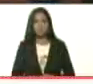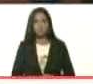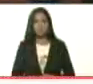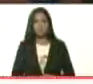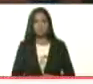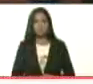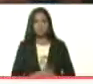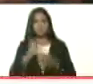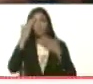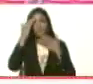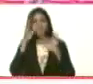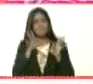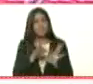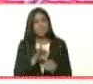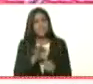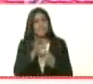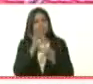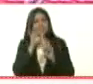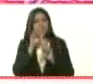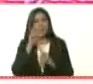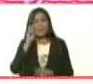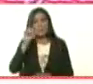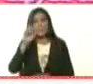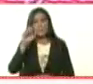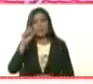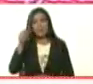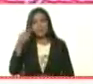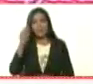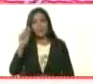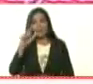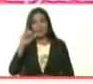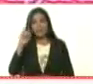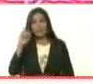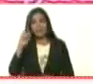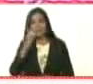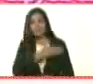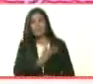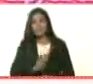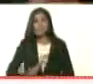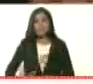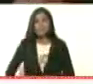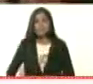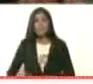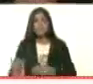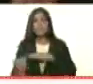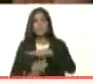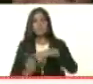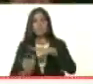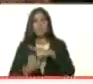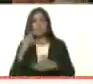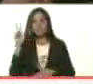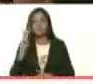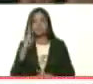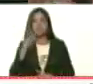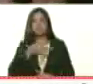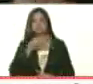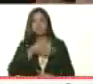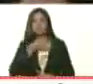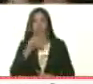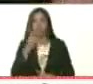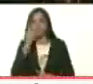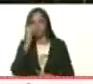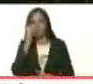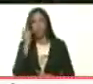Saludo de manera muy especial a Magaly Gutiérrez, presidenta del Instituto Venezolano de los Seguros